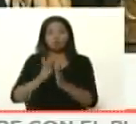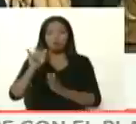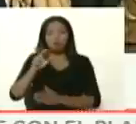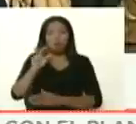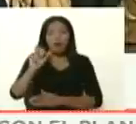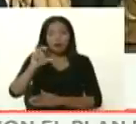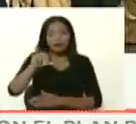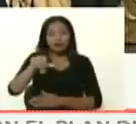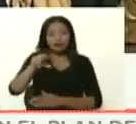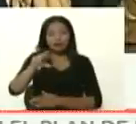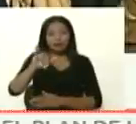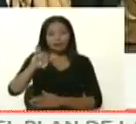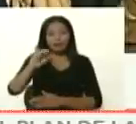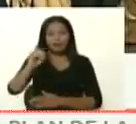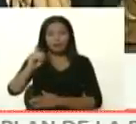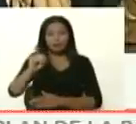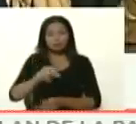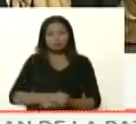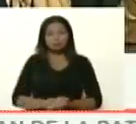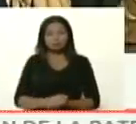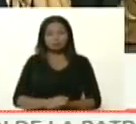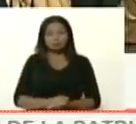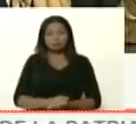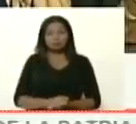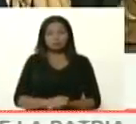Guacara, para